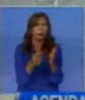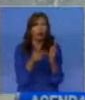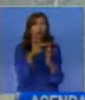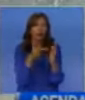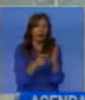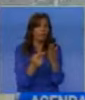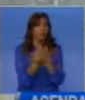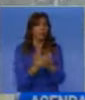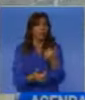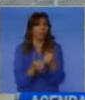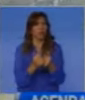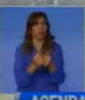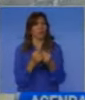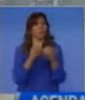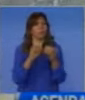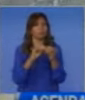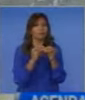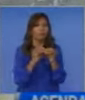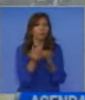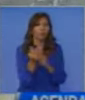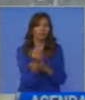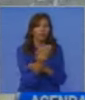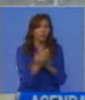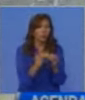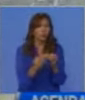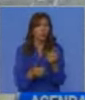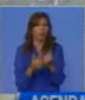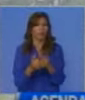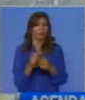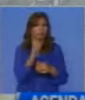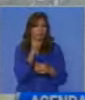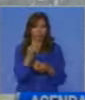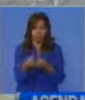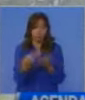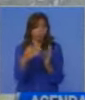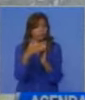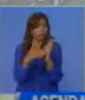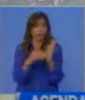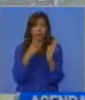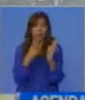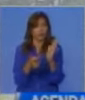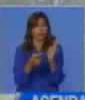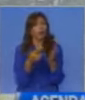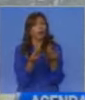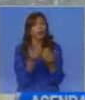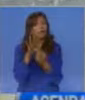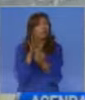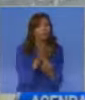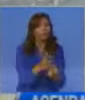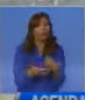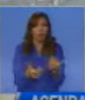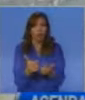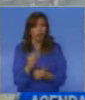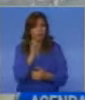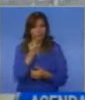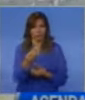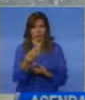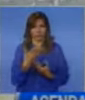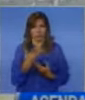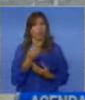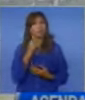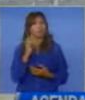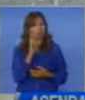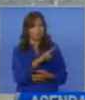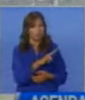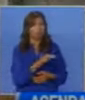televisión o un canal de televisión donde supuestamente se dan espacios discriminatorios a grupos minoritarios. Esto fue lo que dijo